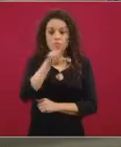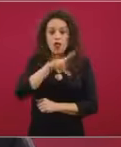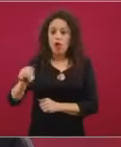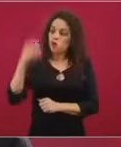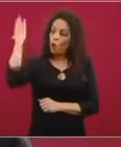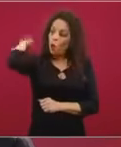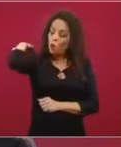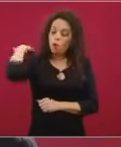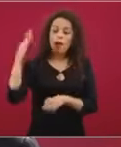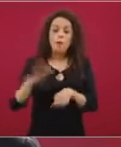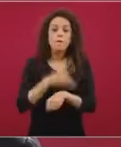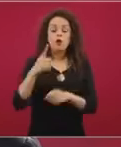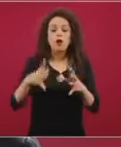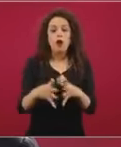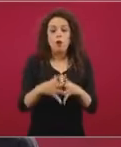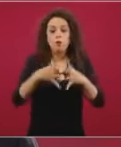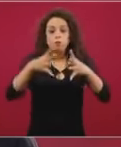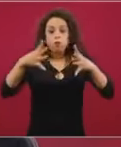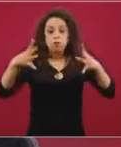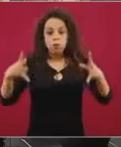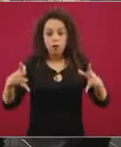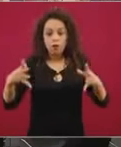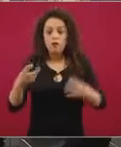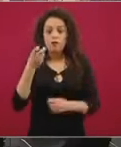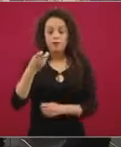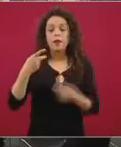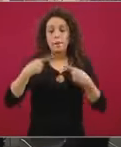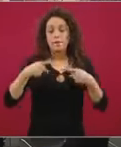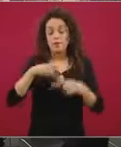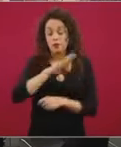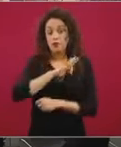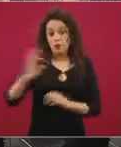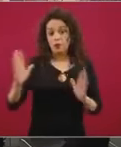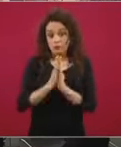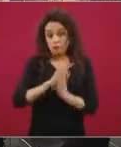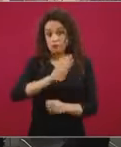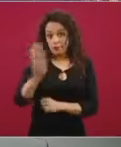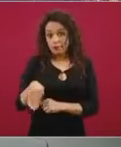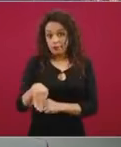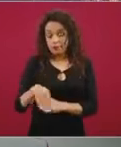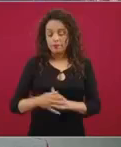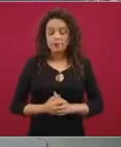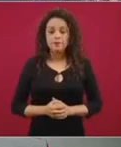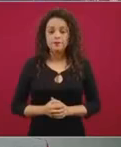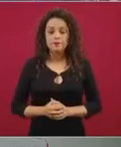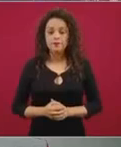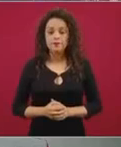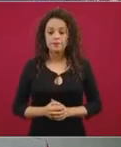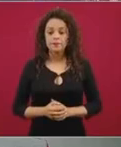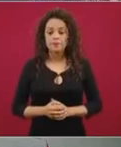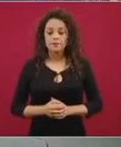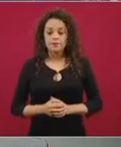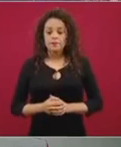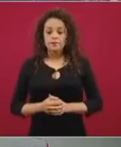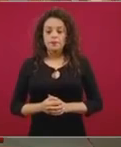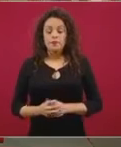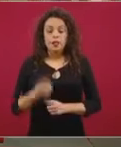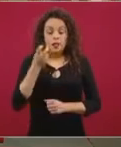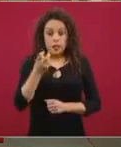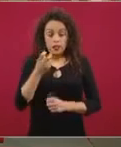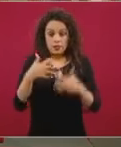de inflamación, pues la persona puede perder la vida. Y este aparato se